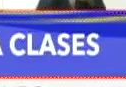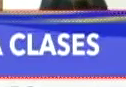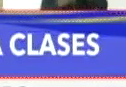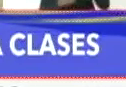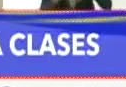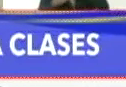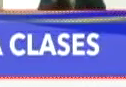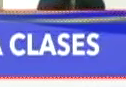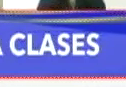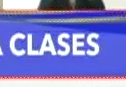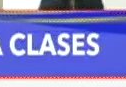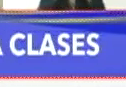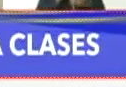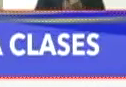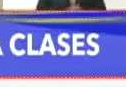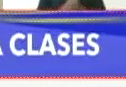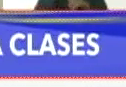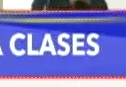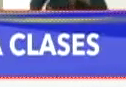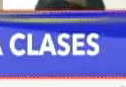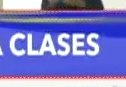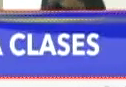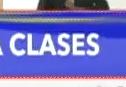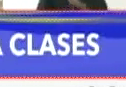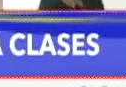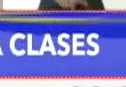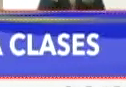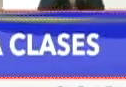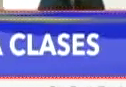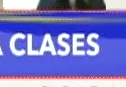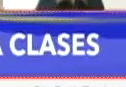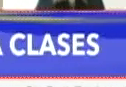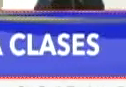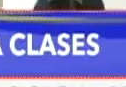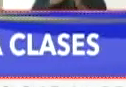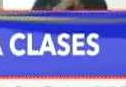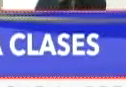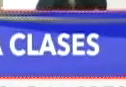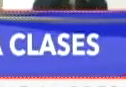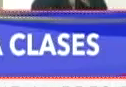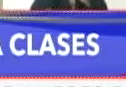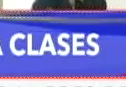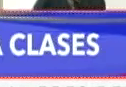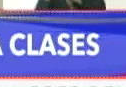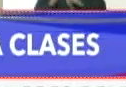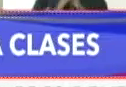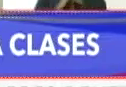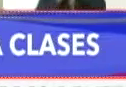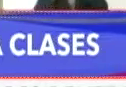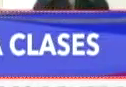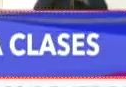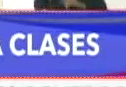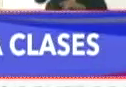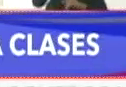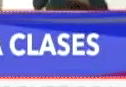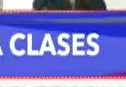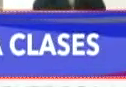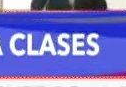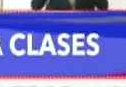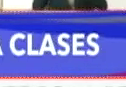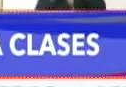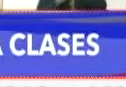educativa y luego bajo la conducción que me ha tocado llevar adelante del año 2013